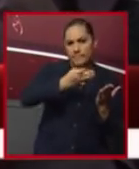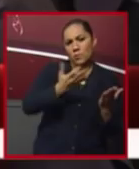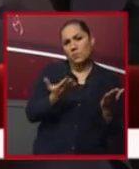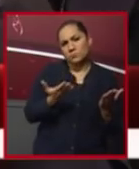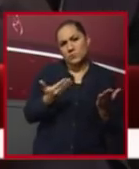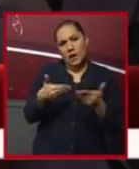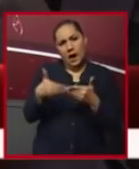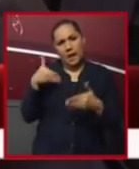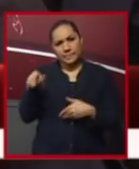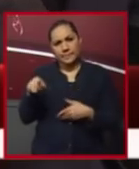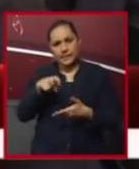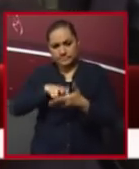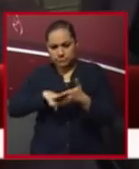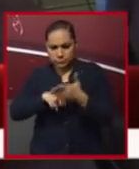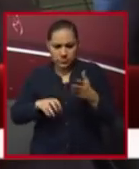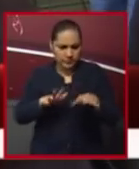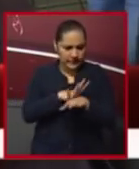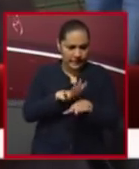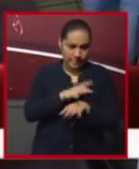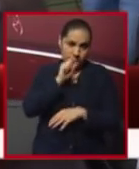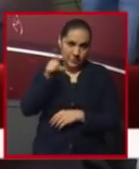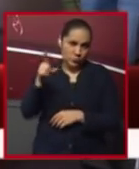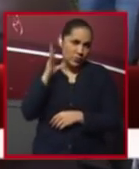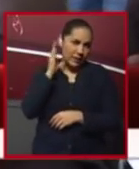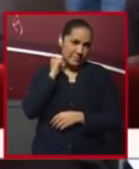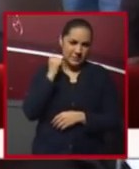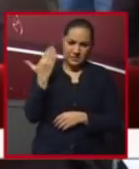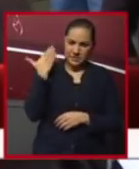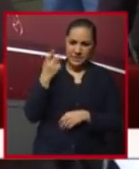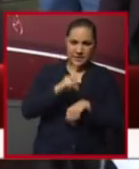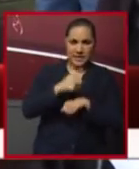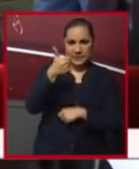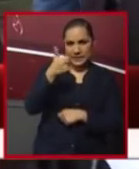modificaciones respecto a lo que envió el Senado de la República el pasado 6 de diciembre.